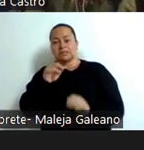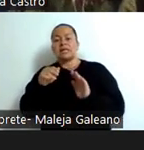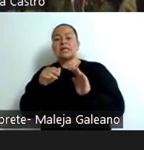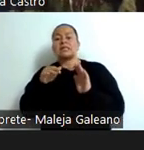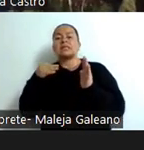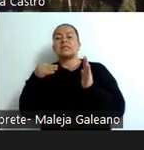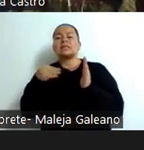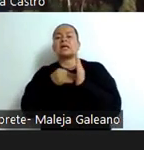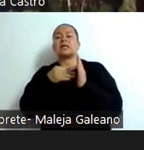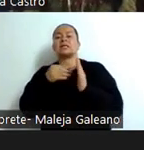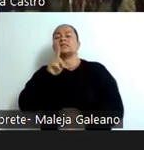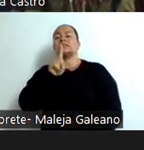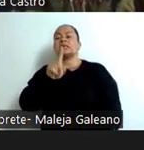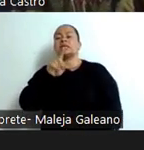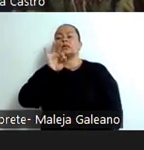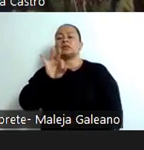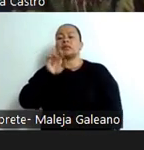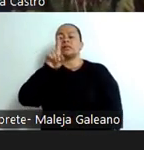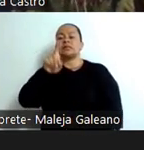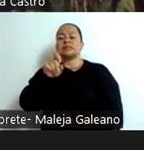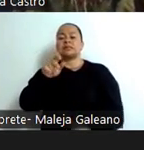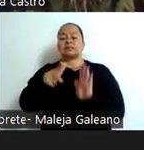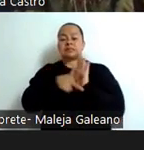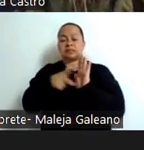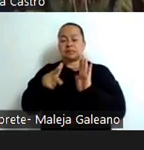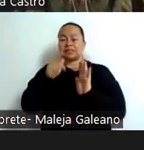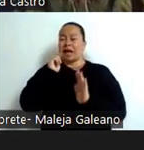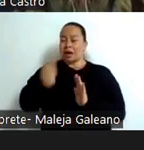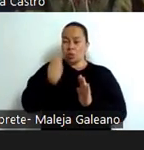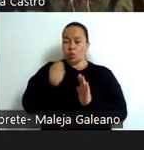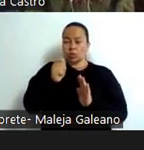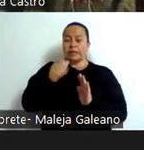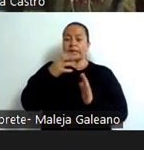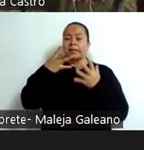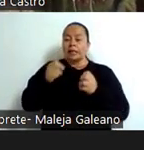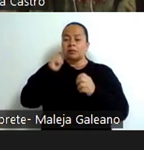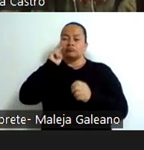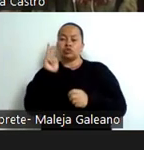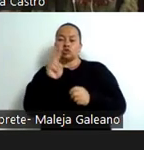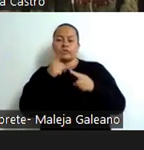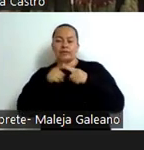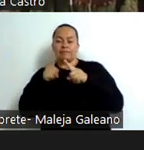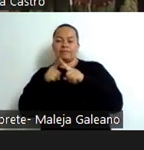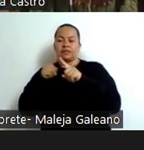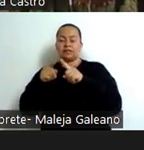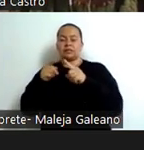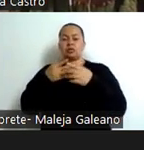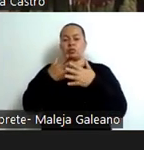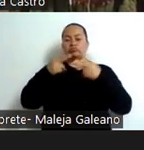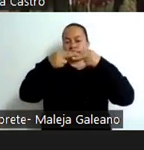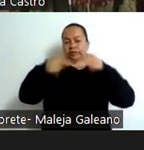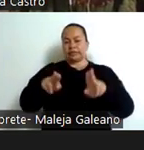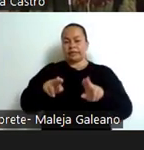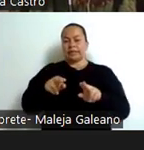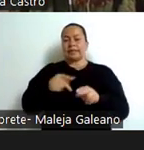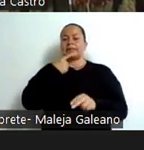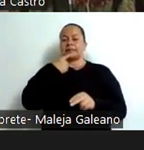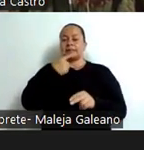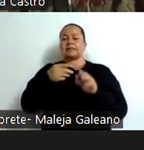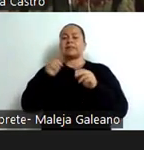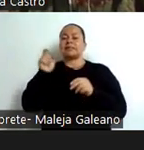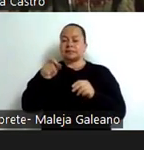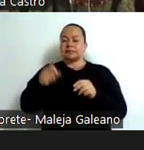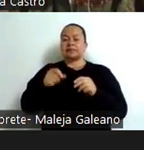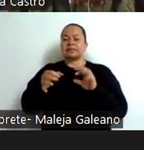corte intenta proponer una mirada distinta y hace un llamado para aplicar la perspectiva de género y dice lo siguiente es necesario desligar los cuidados